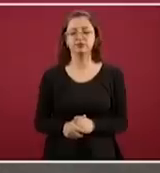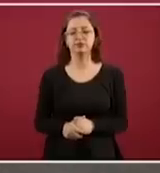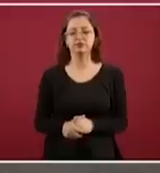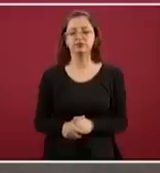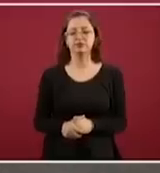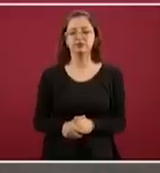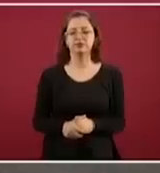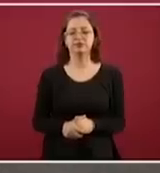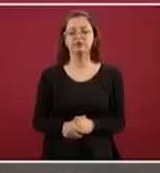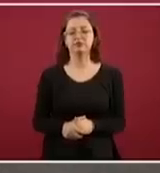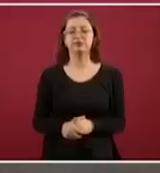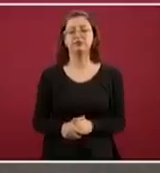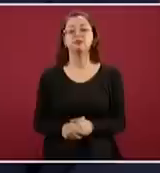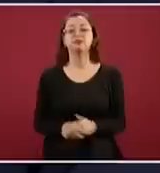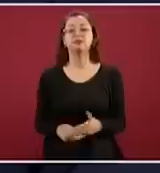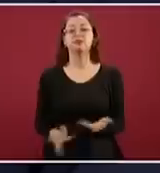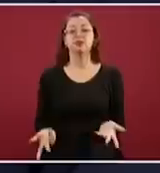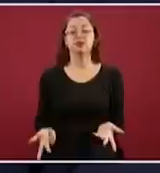Hay que reducir